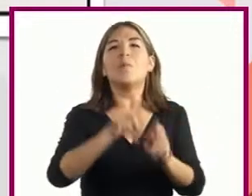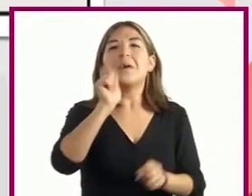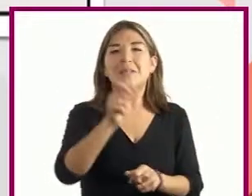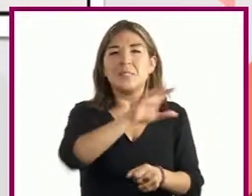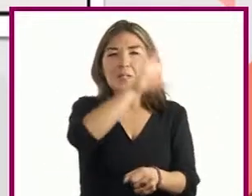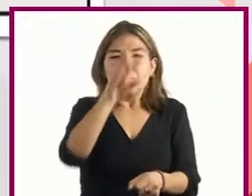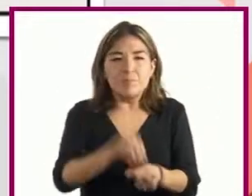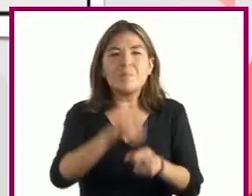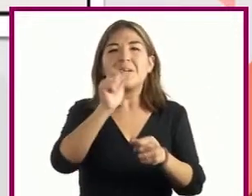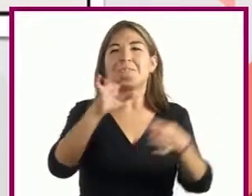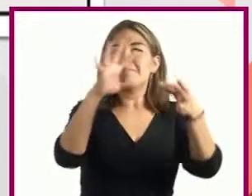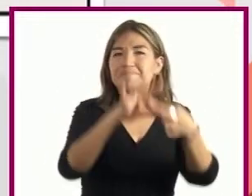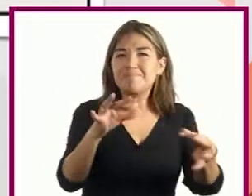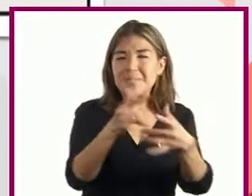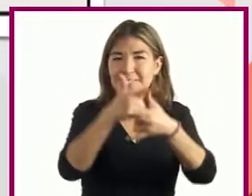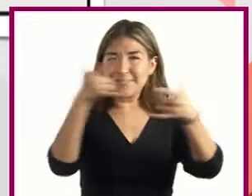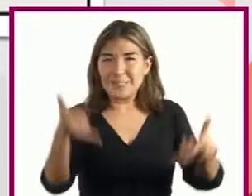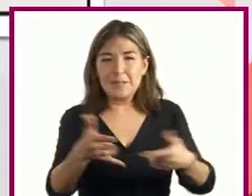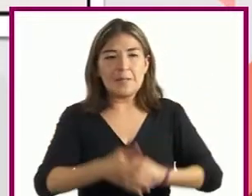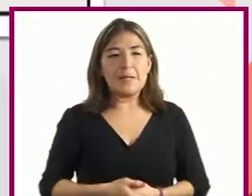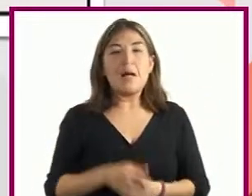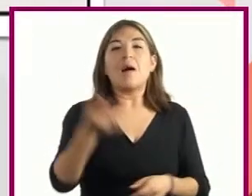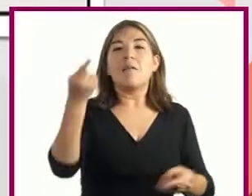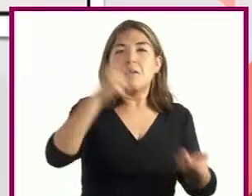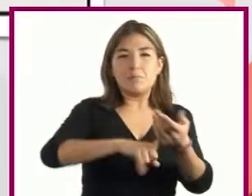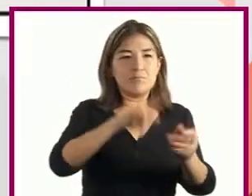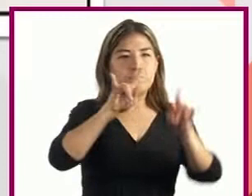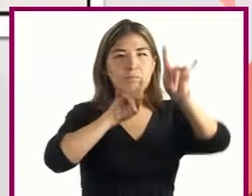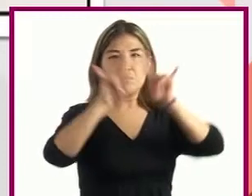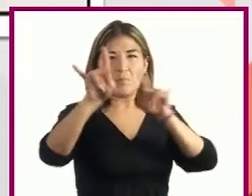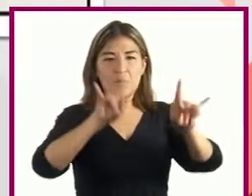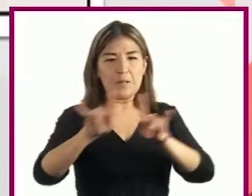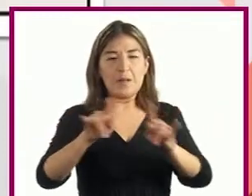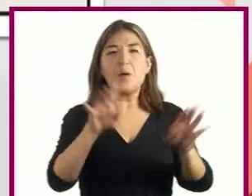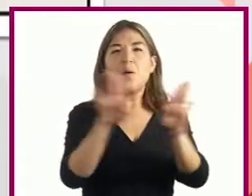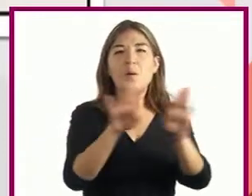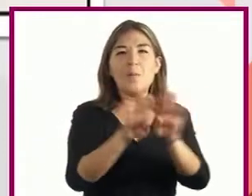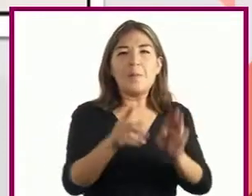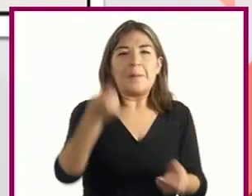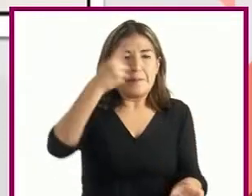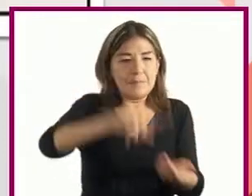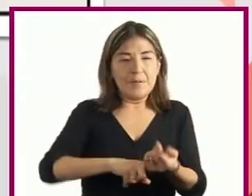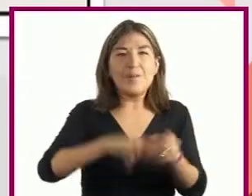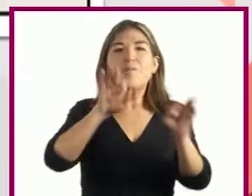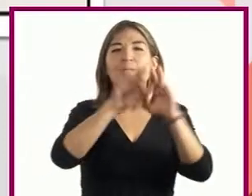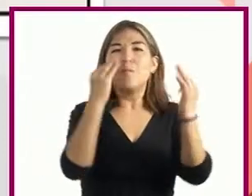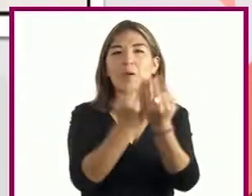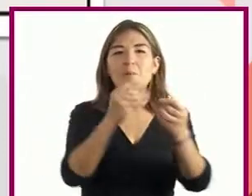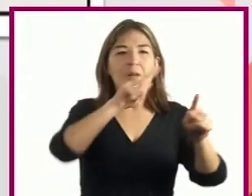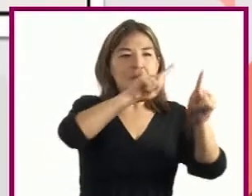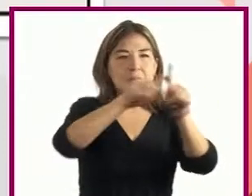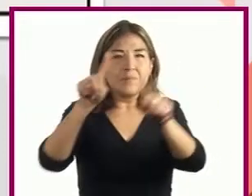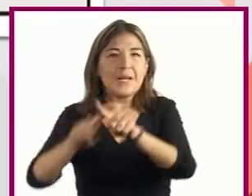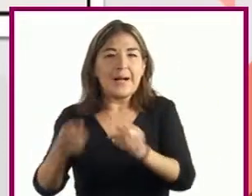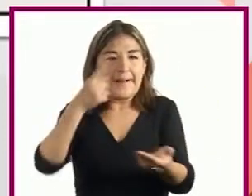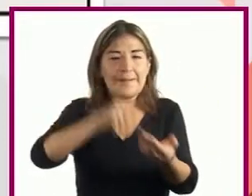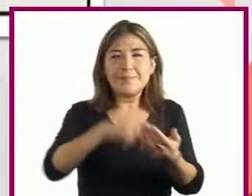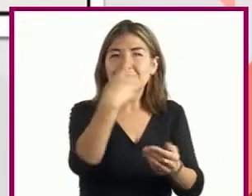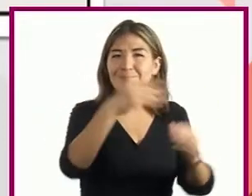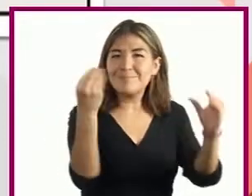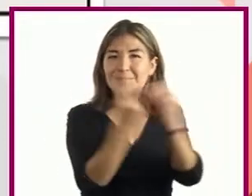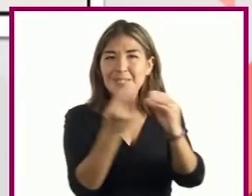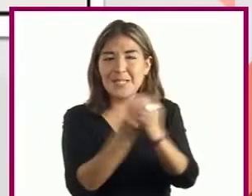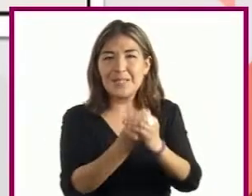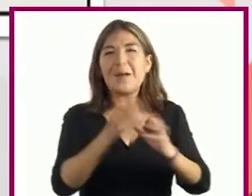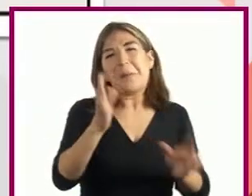un relato. Además, van enmarcados en viñetas que son recuadros adaptados en forma y estilo al contenido narrativo